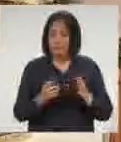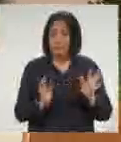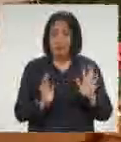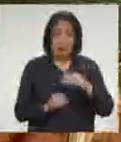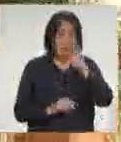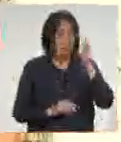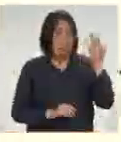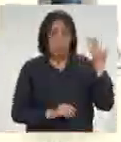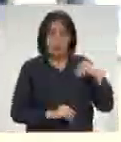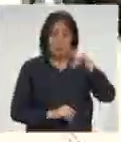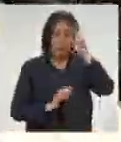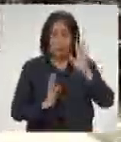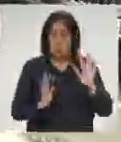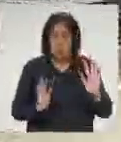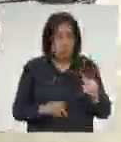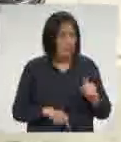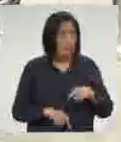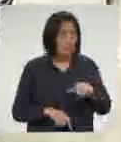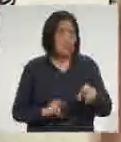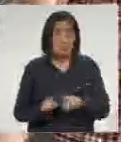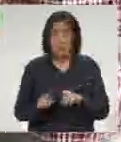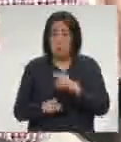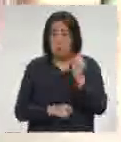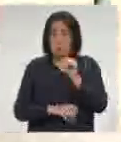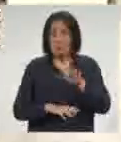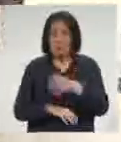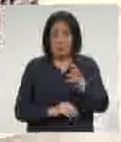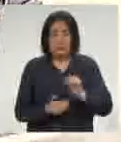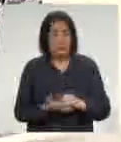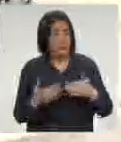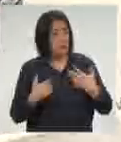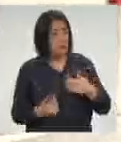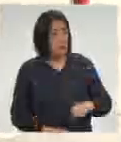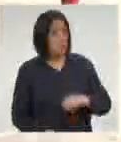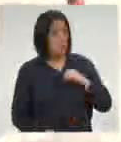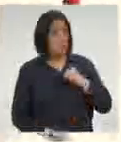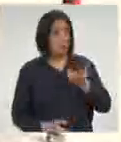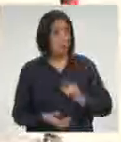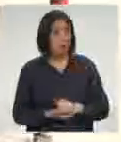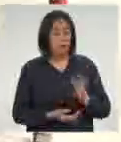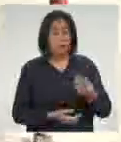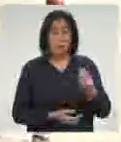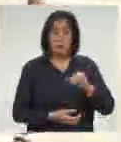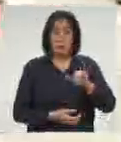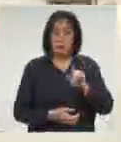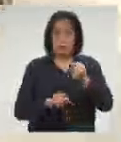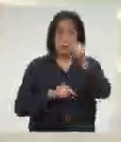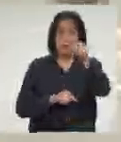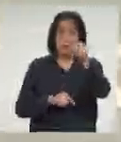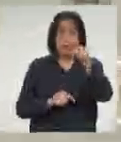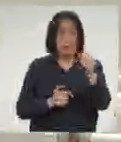nunca antes un peruano he llegado a hacer algo similar con textos sobre todo orgullosos porque contigo fuerte para cantar acá